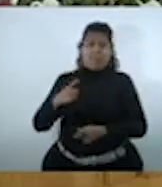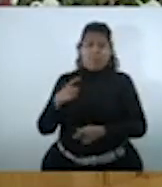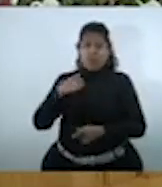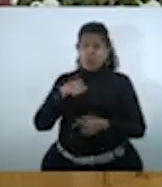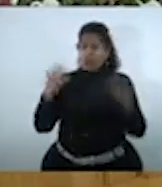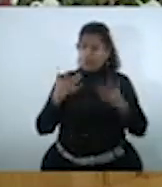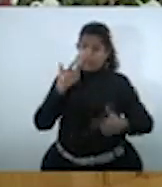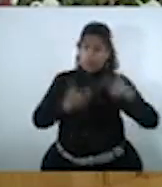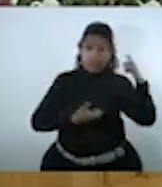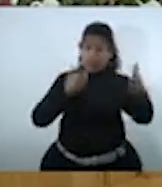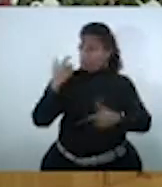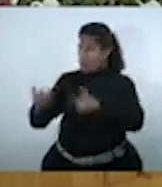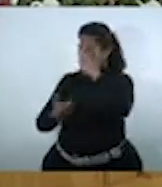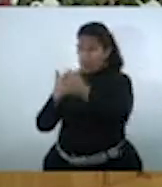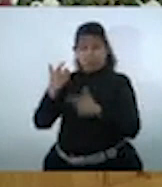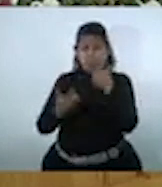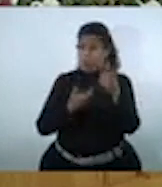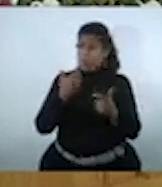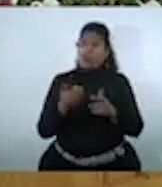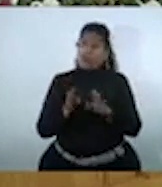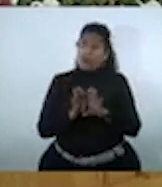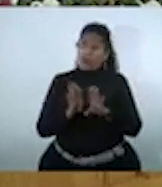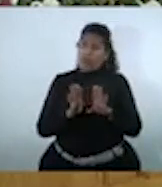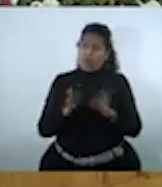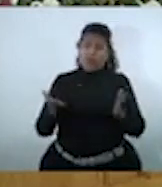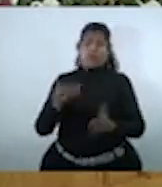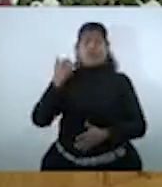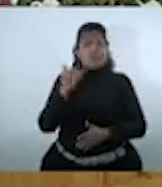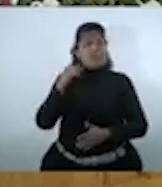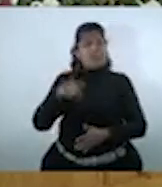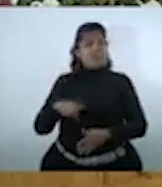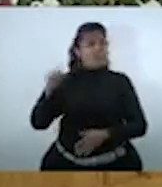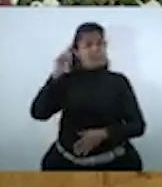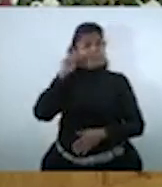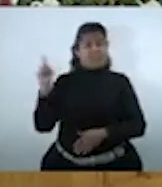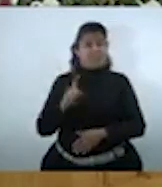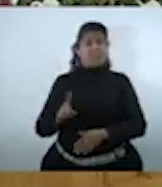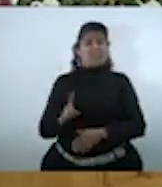que nos dejaron en nuestras manos, Zacatecas